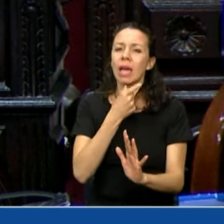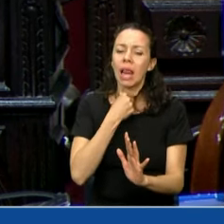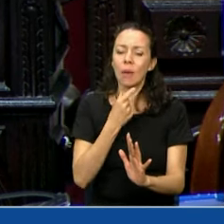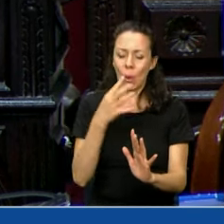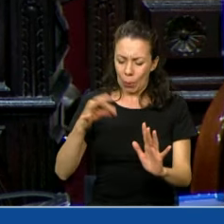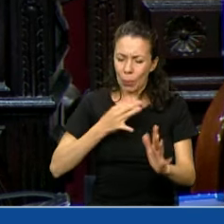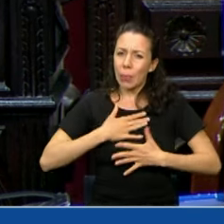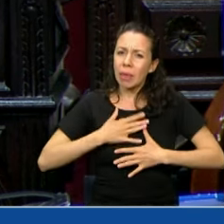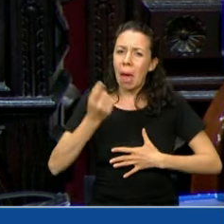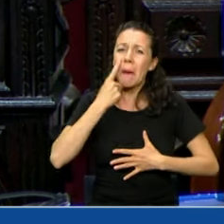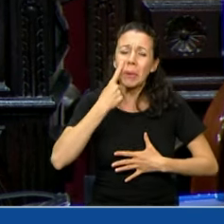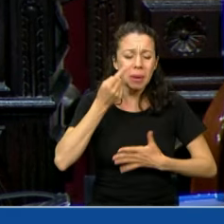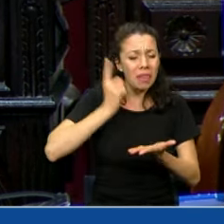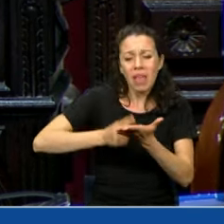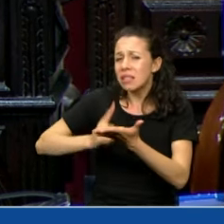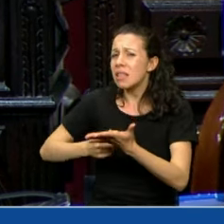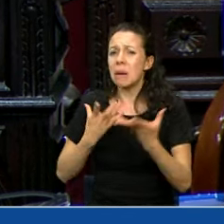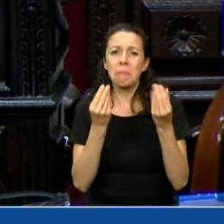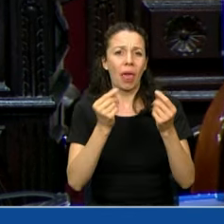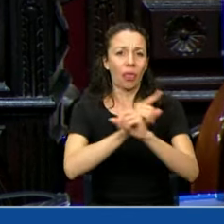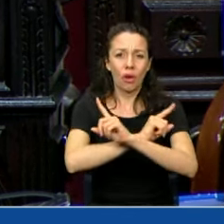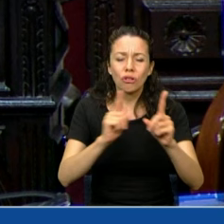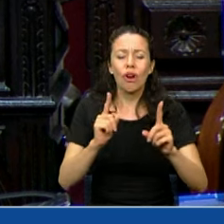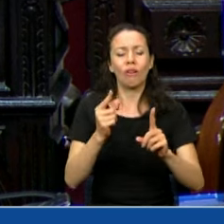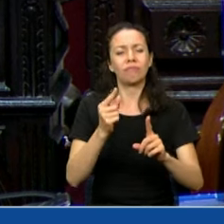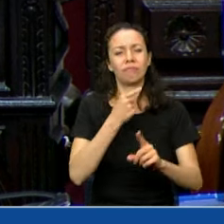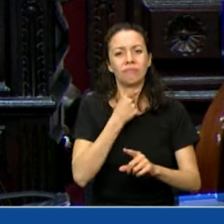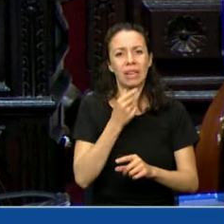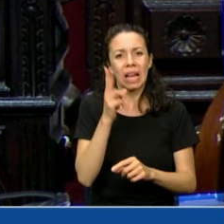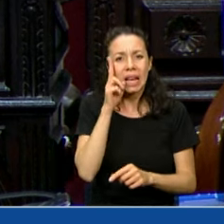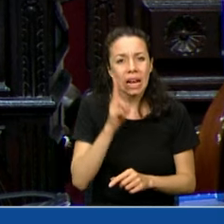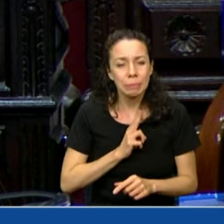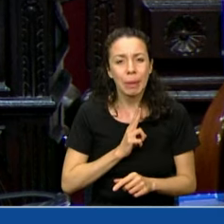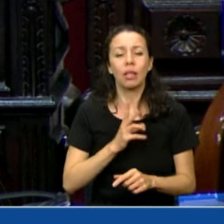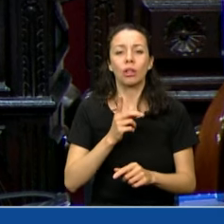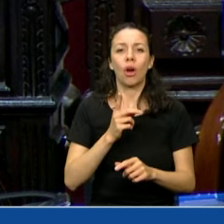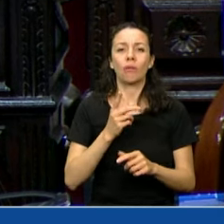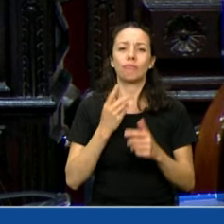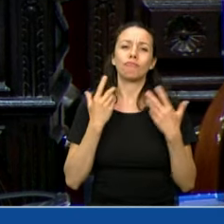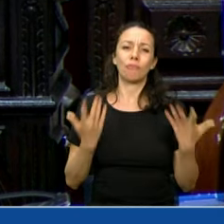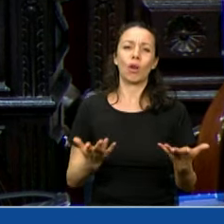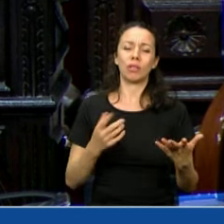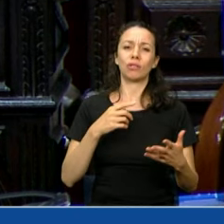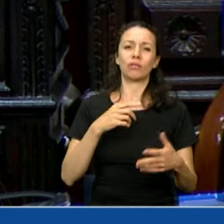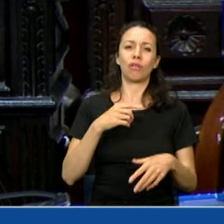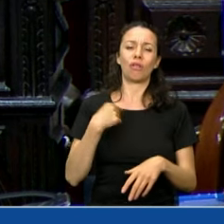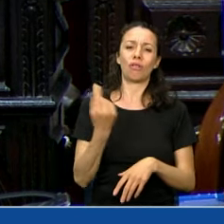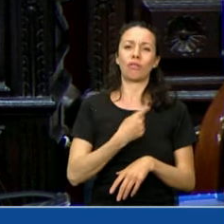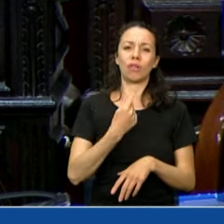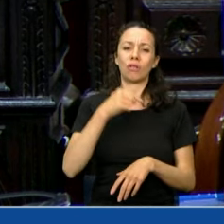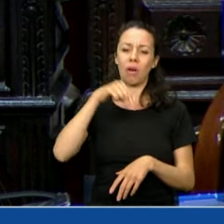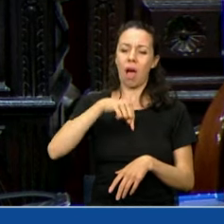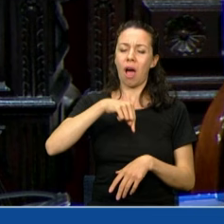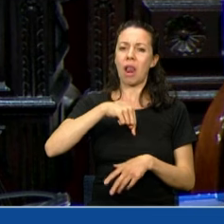nuestras decisiones sin miedo con respeto y por eso por eso estamos entonces